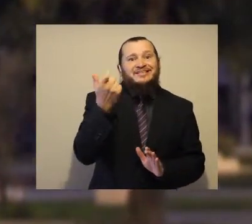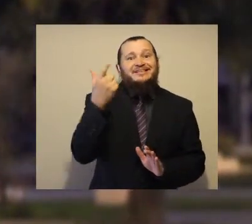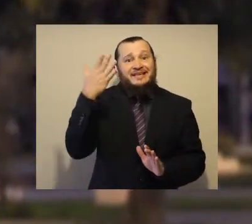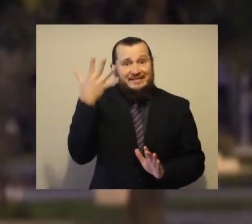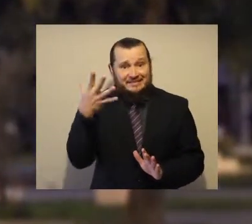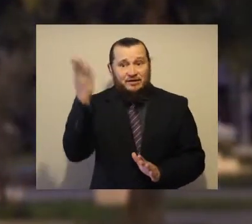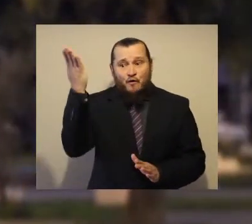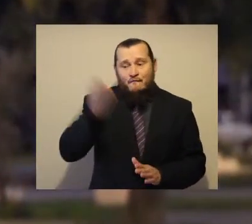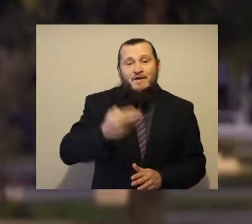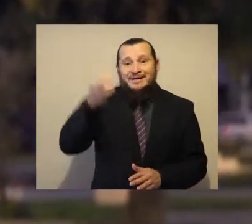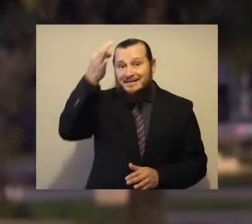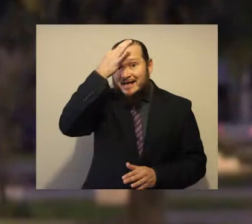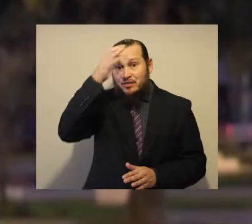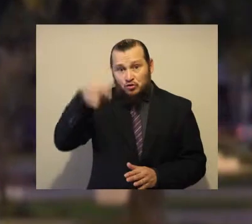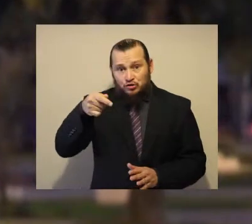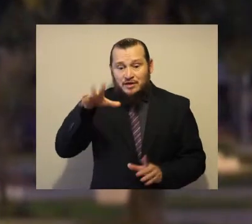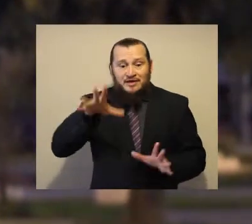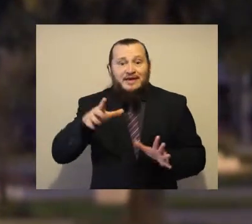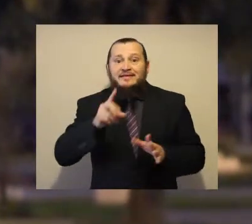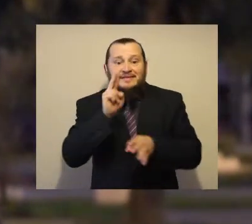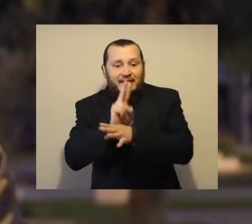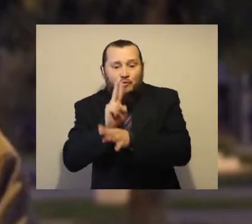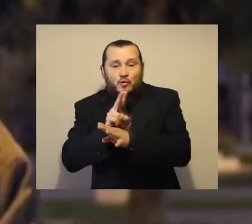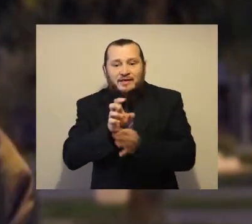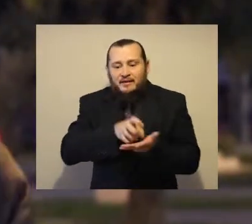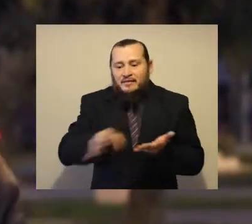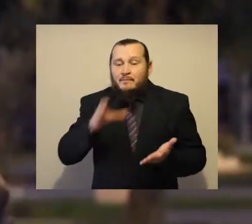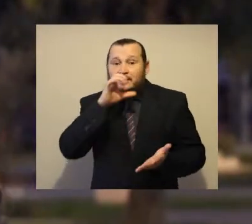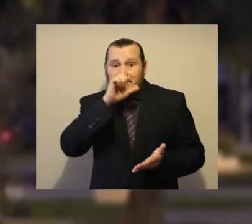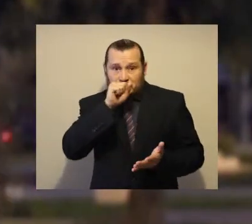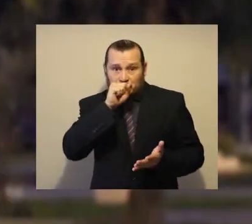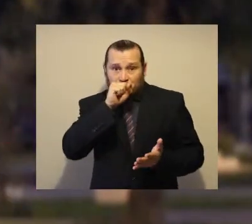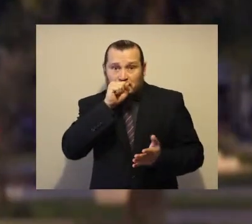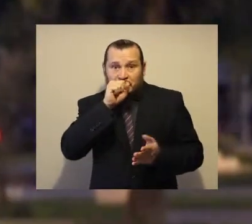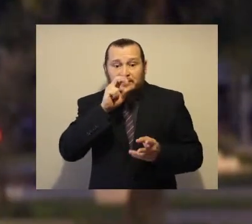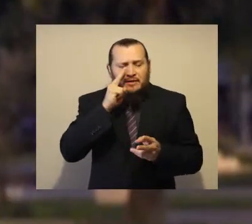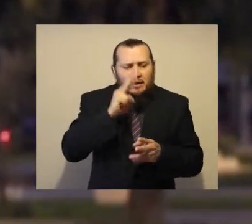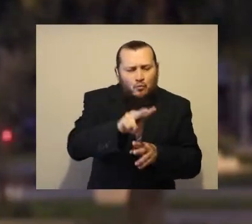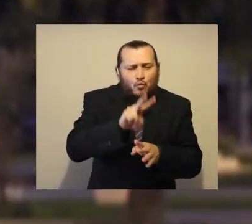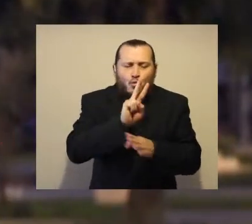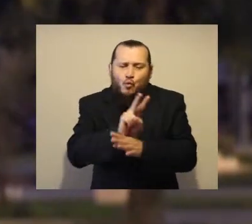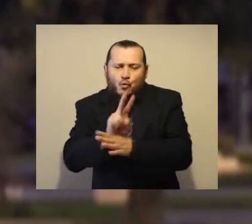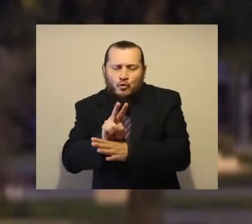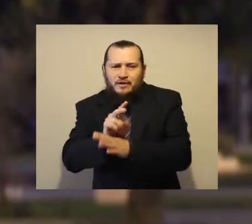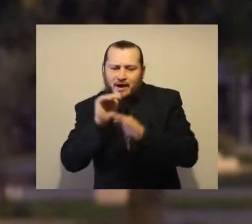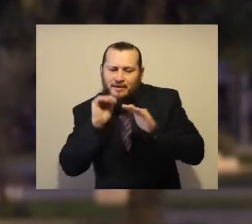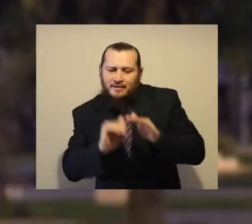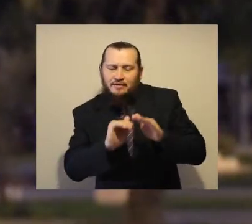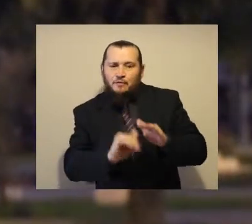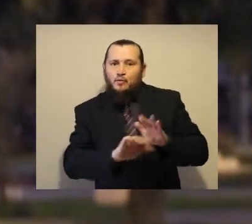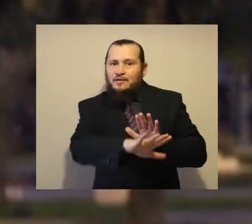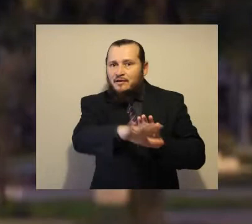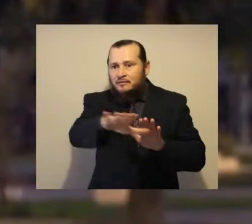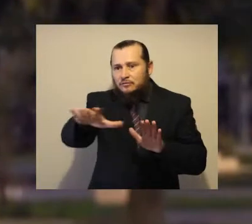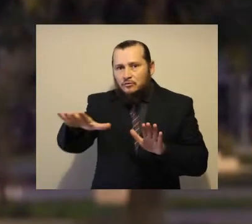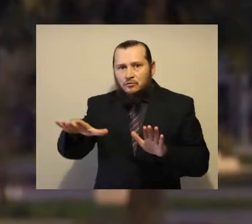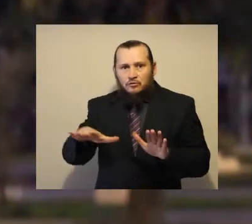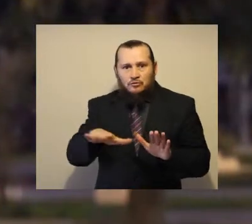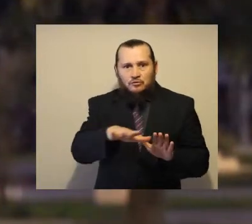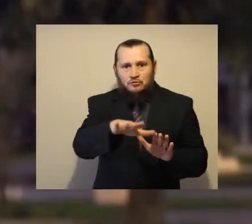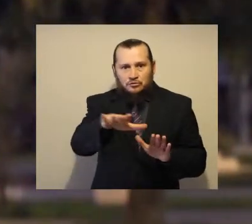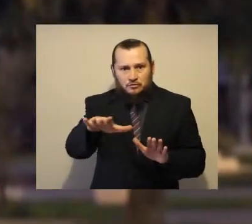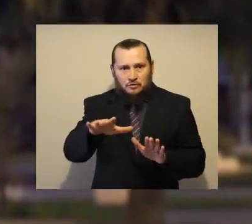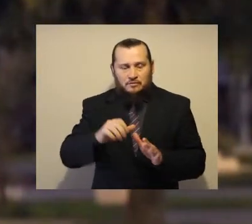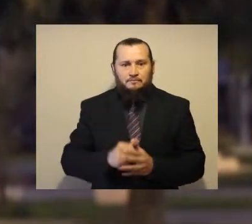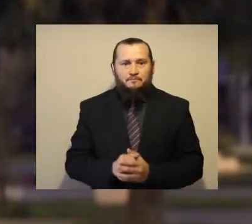6.165/12 que faculta al municipio de Bellavista en concurrencia con la provincia para el custodiamiento de esta